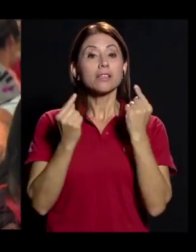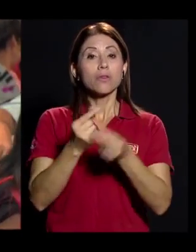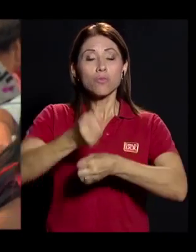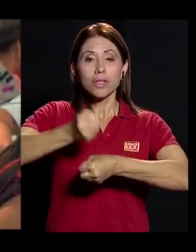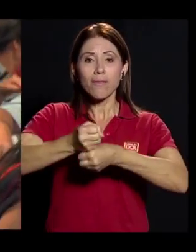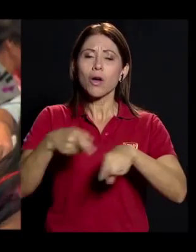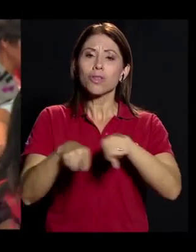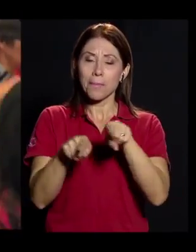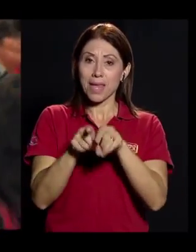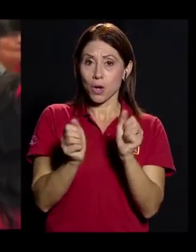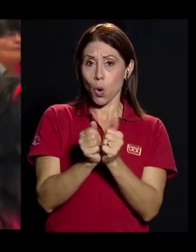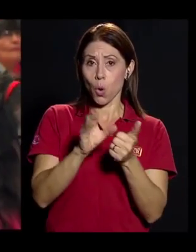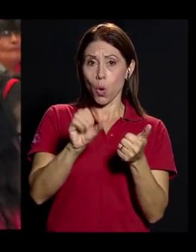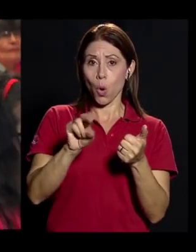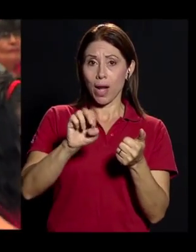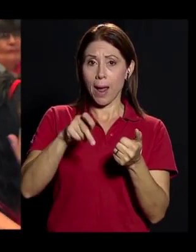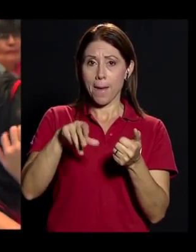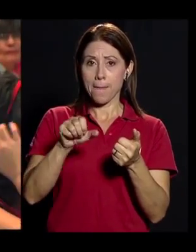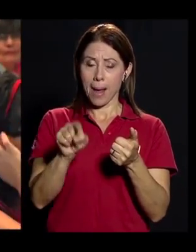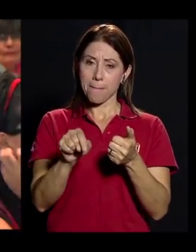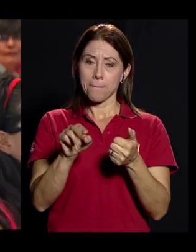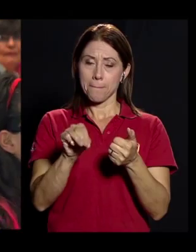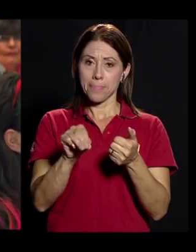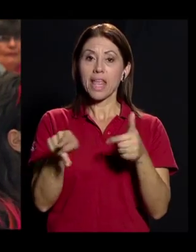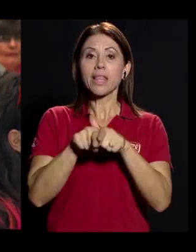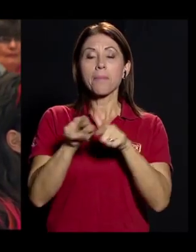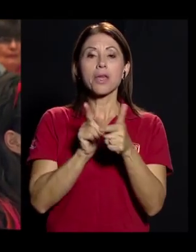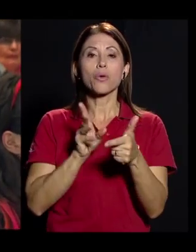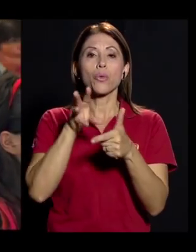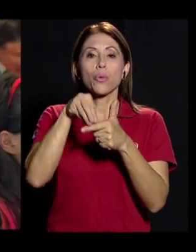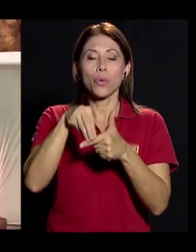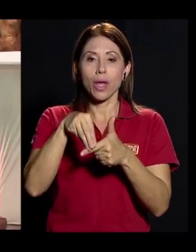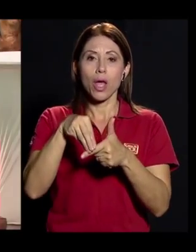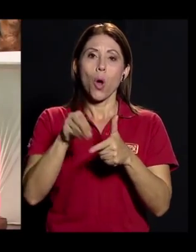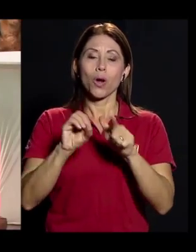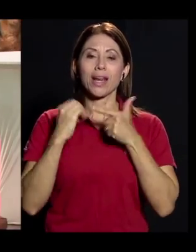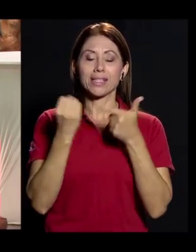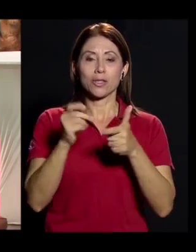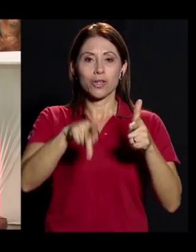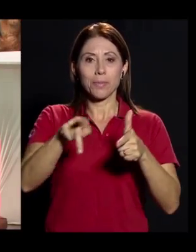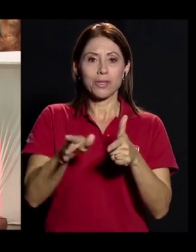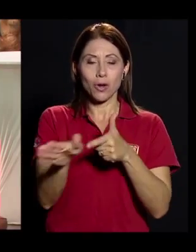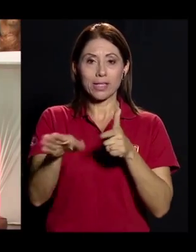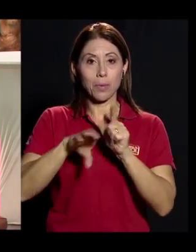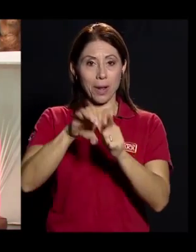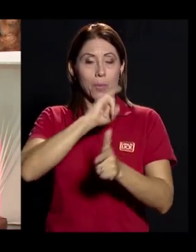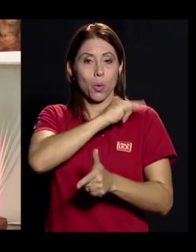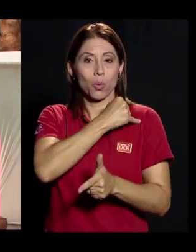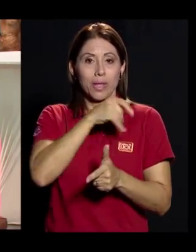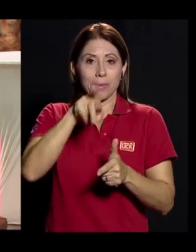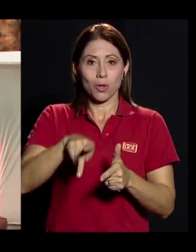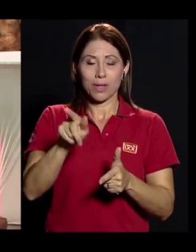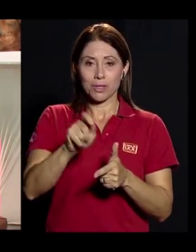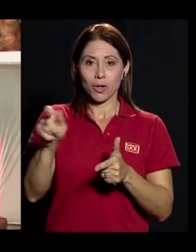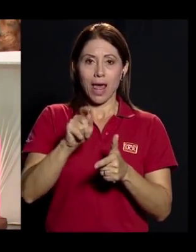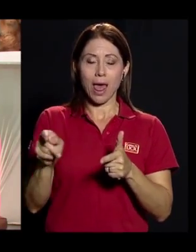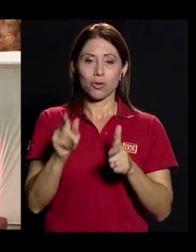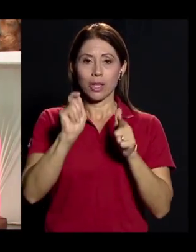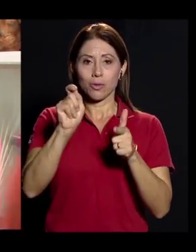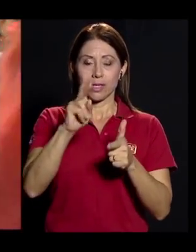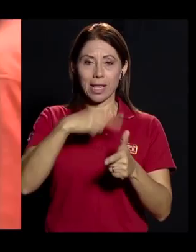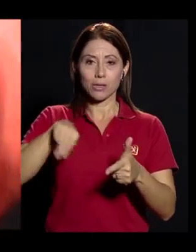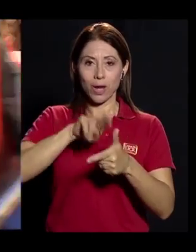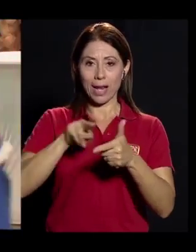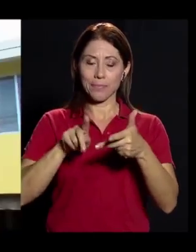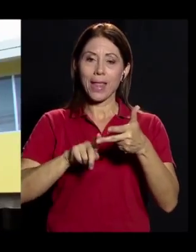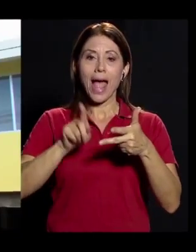abierta también participaron junto al CONAPAM organizaciones de la sociedad civil como la Junta de Pensionados del Magisterio Nacional, la Asociación